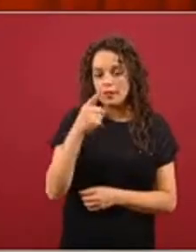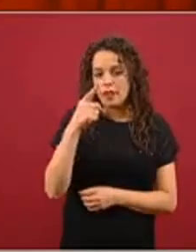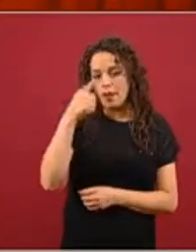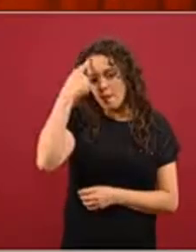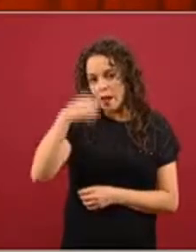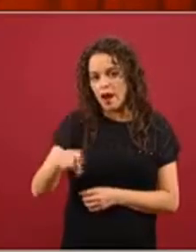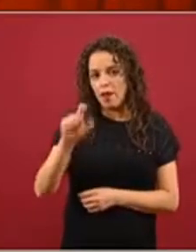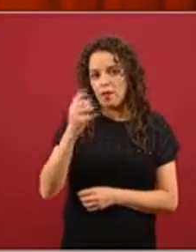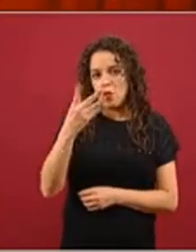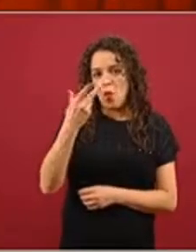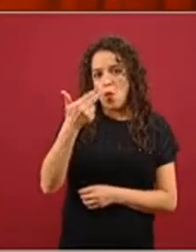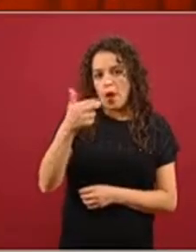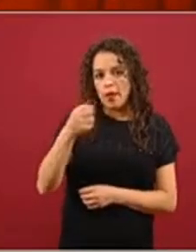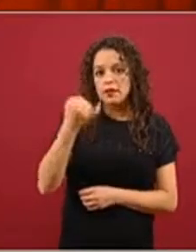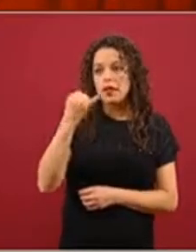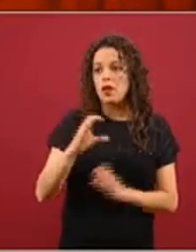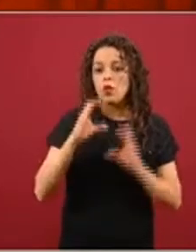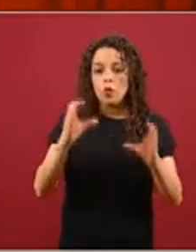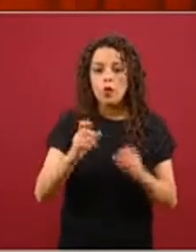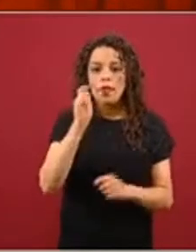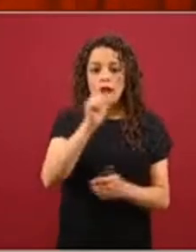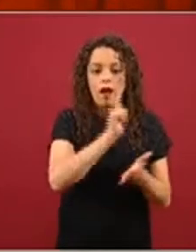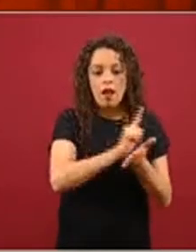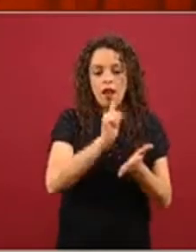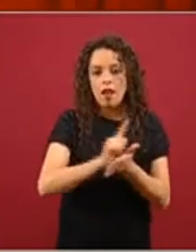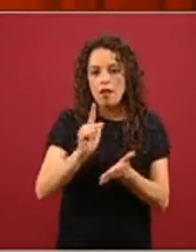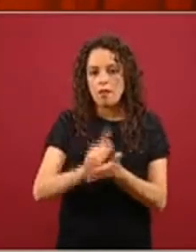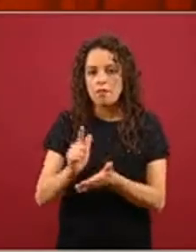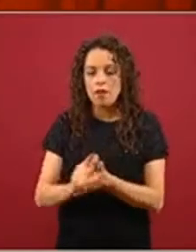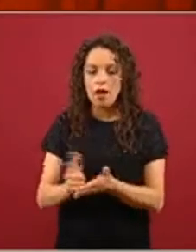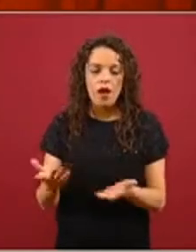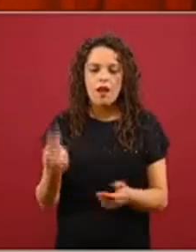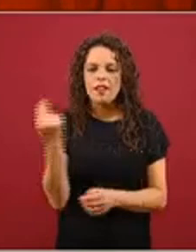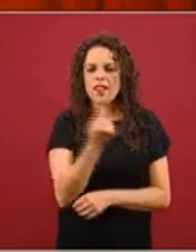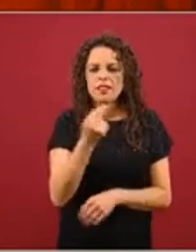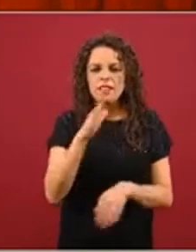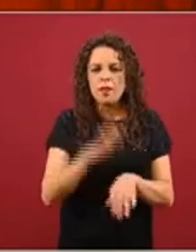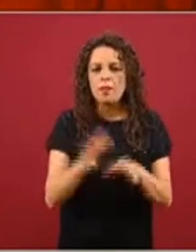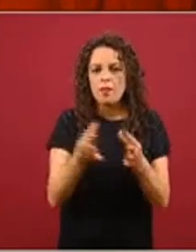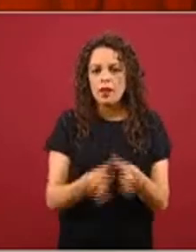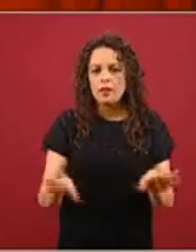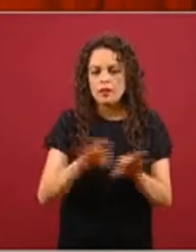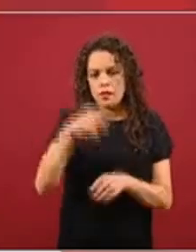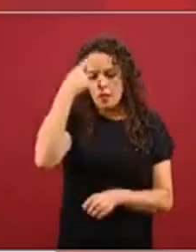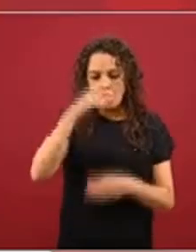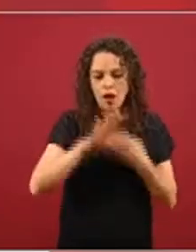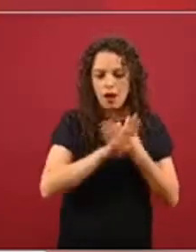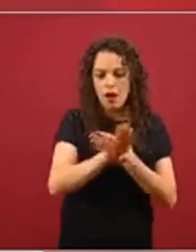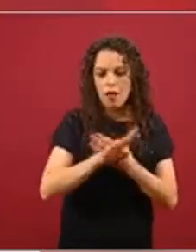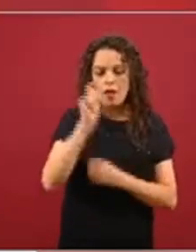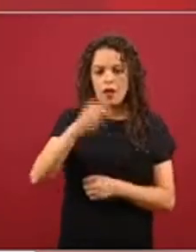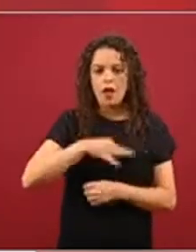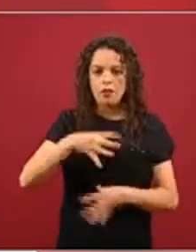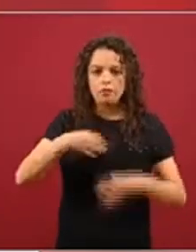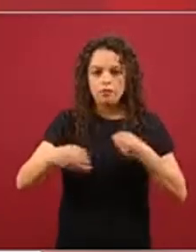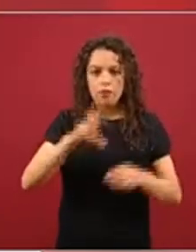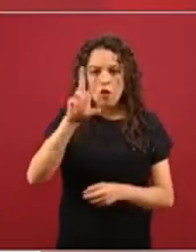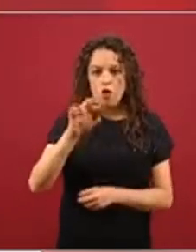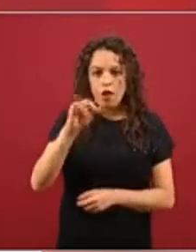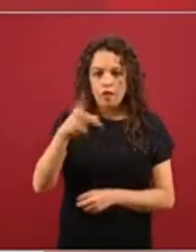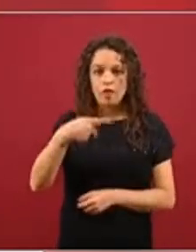higiene básica que pudiera contribuir a disminuir el peligro de transmisión de COVID. Y definitivamente quédese en